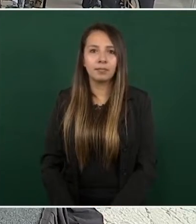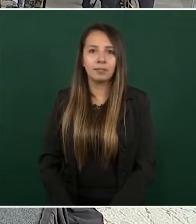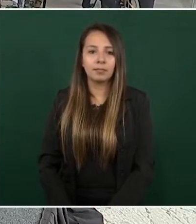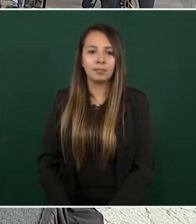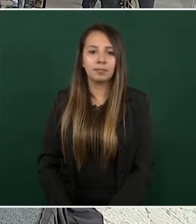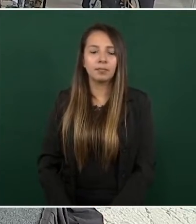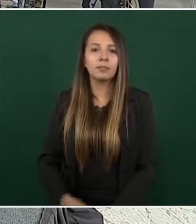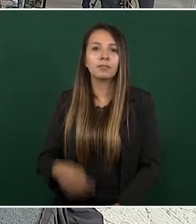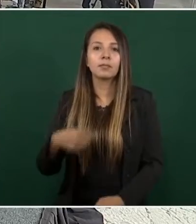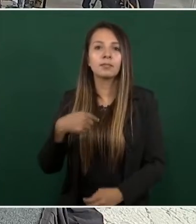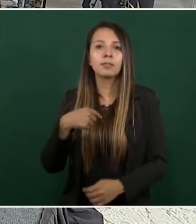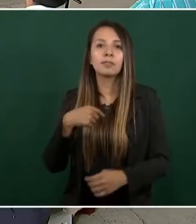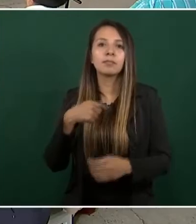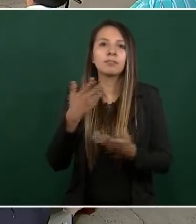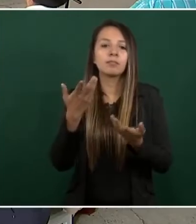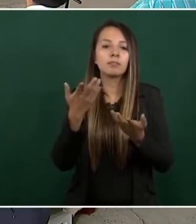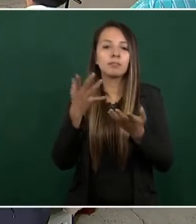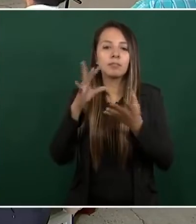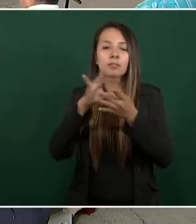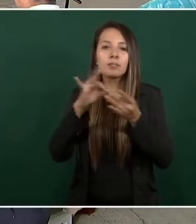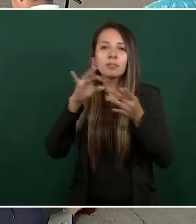Estamos hablando de que